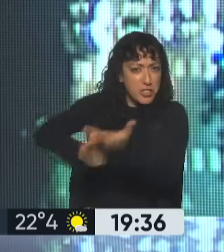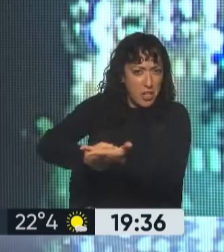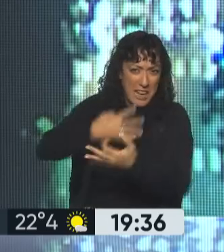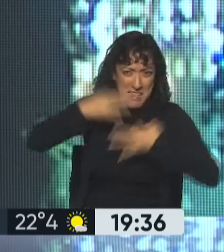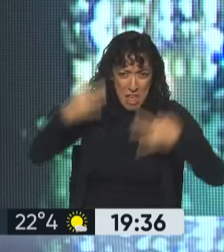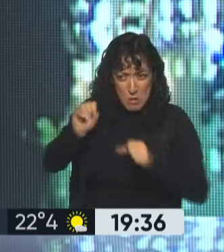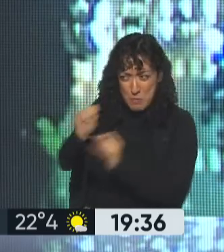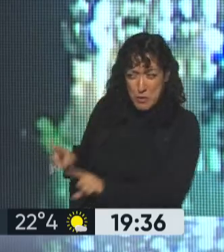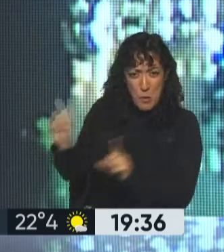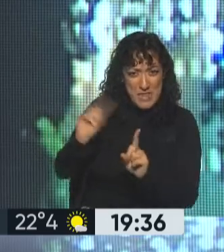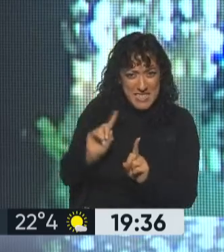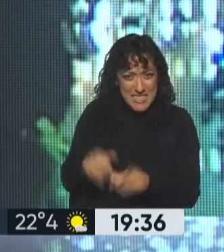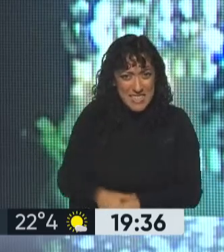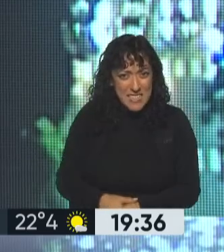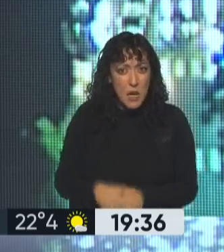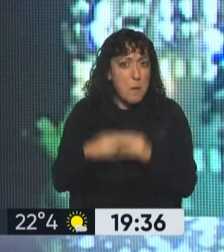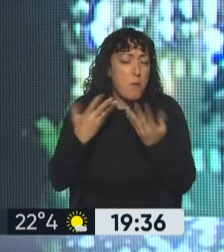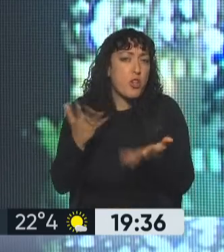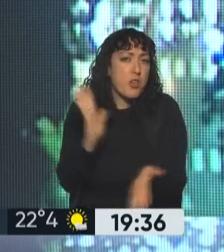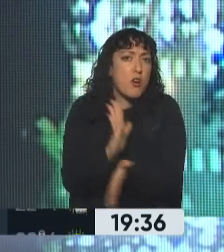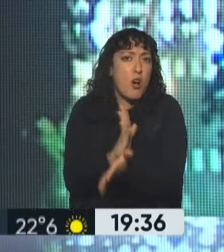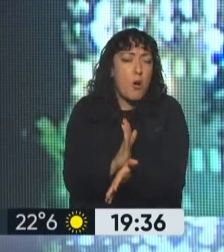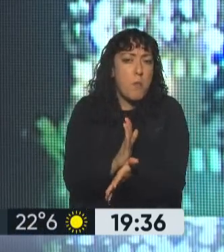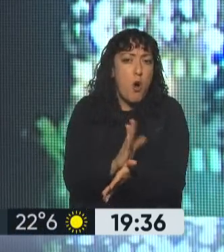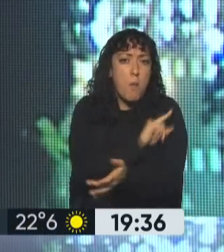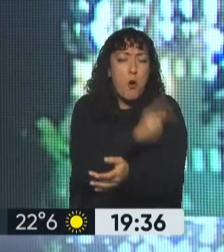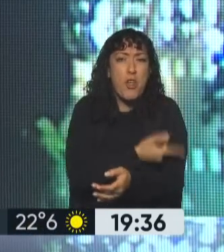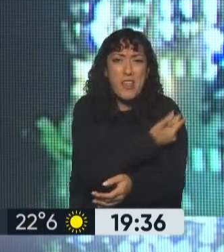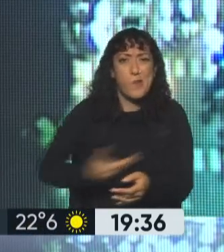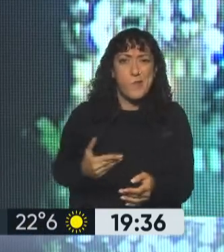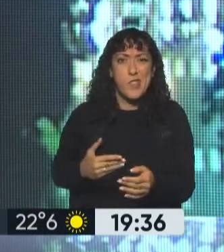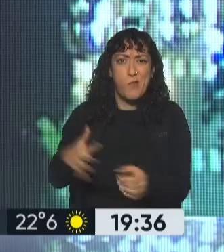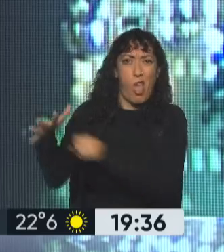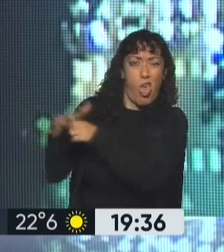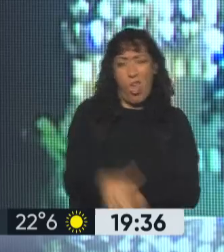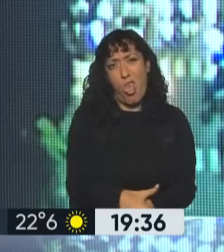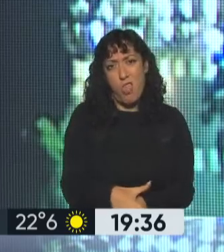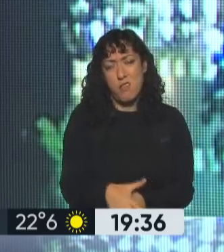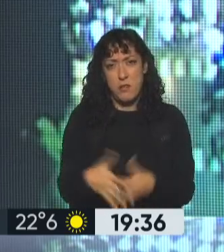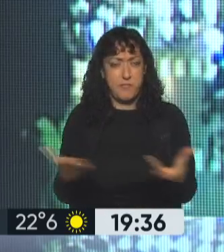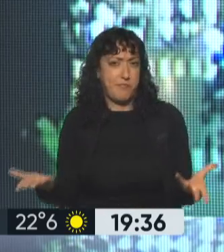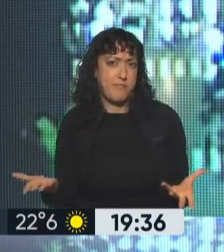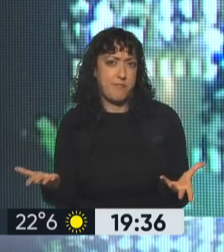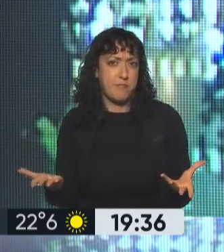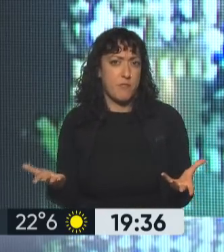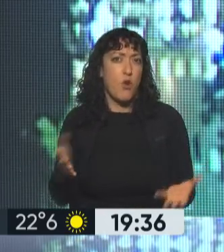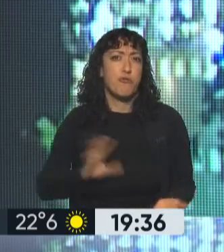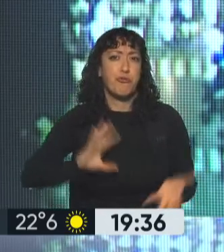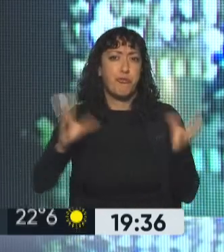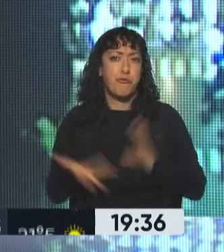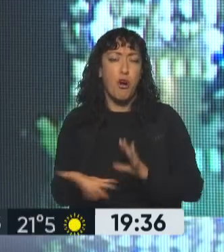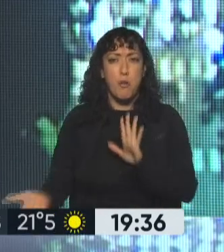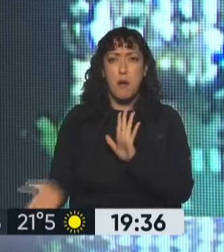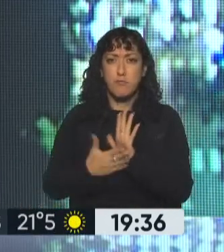tomar porque está pasando por encima del Poder Ejecutivo, y por otro lado, va vía un